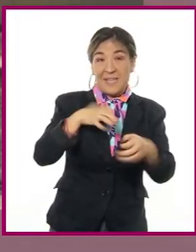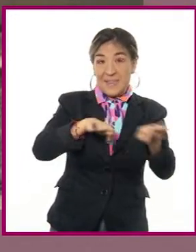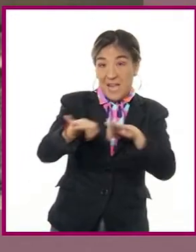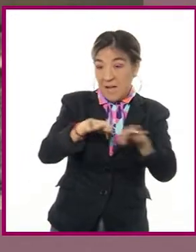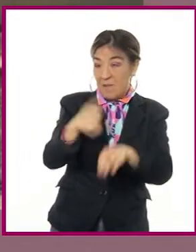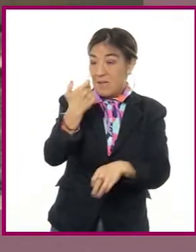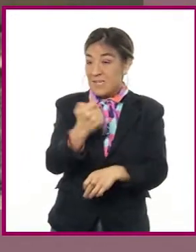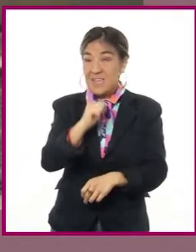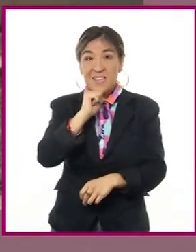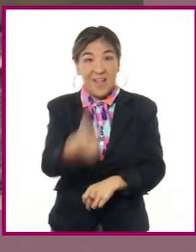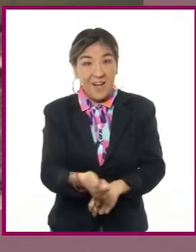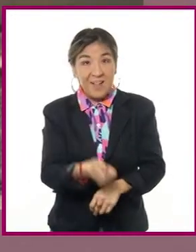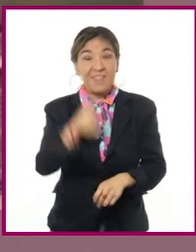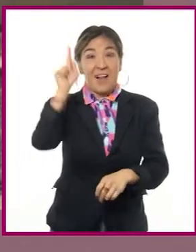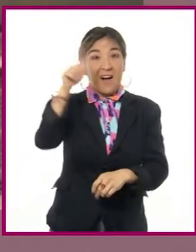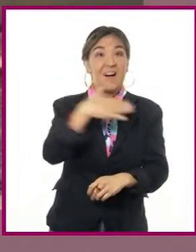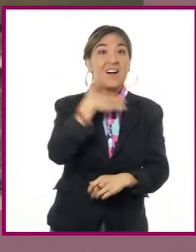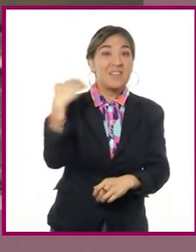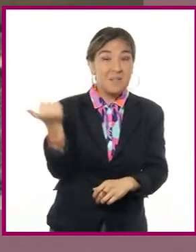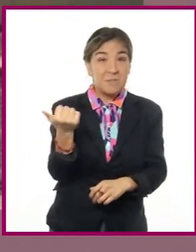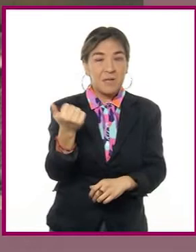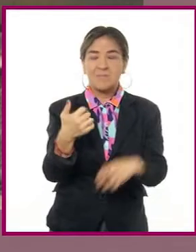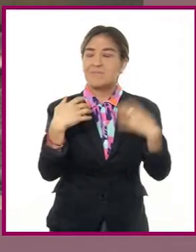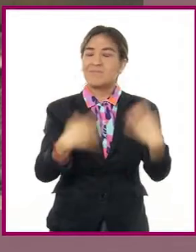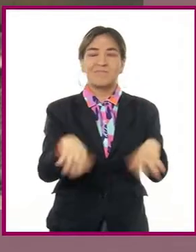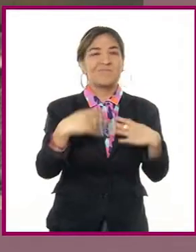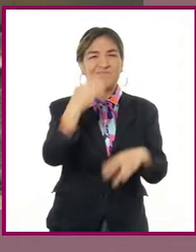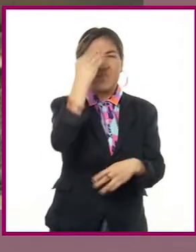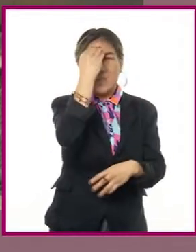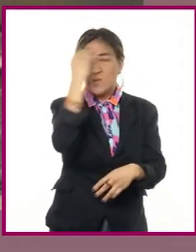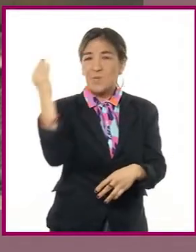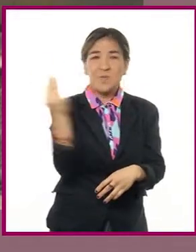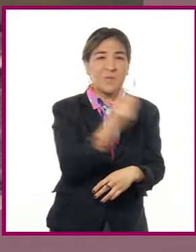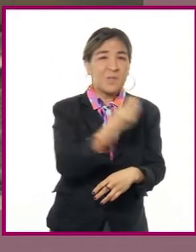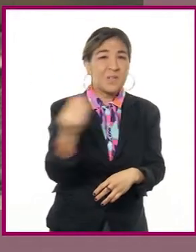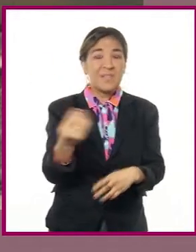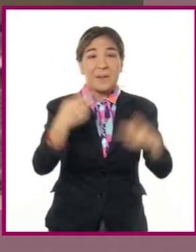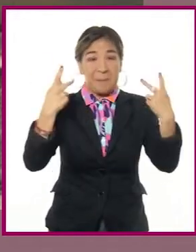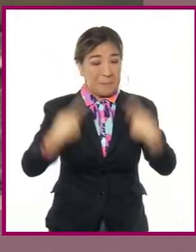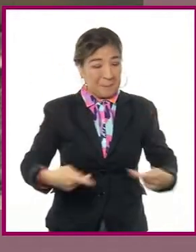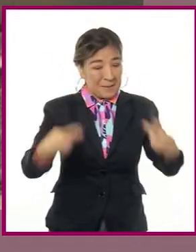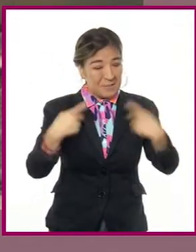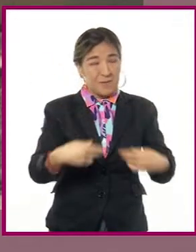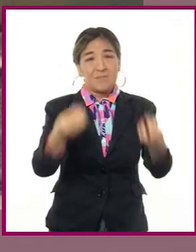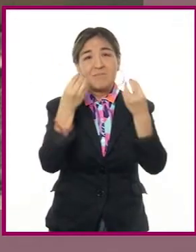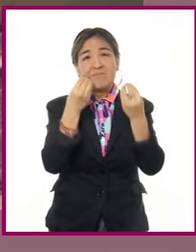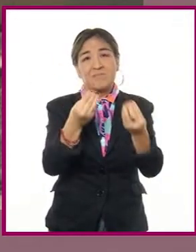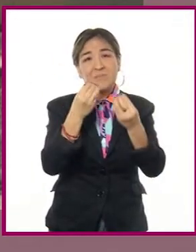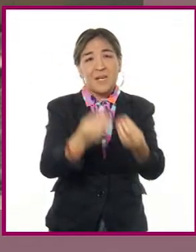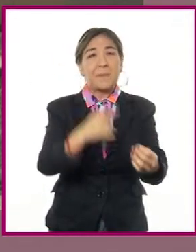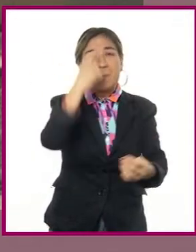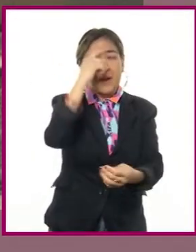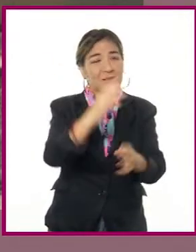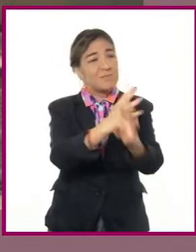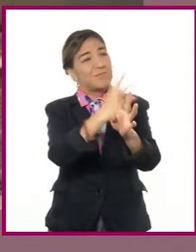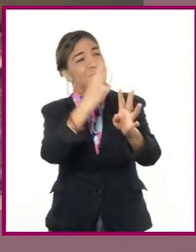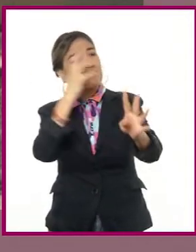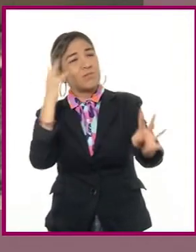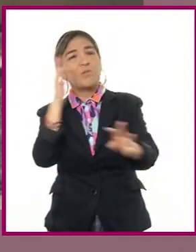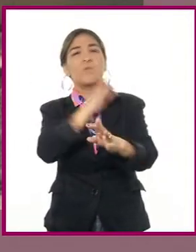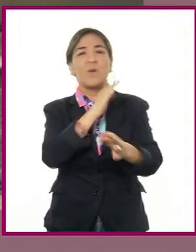el desempleo en Alemania fue terrible. Colas de gente para conseguir comida,